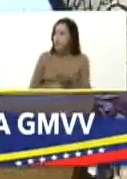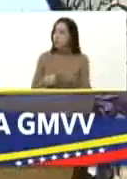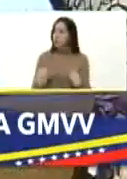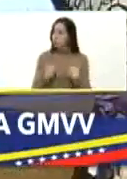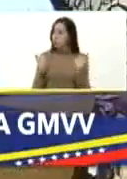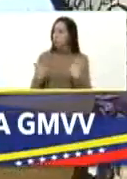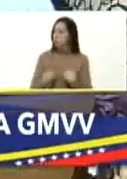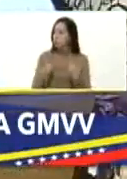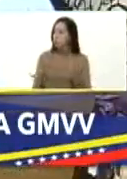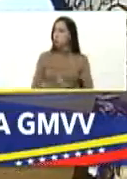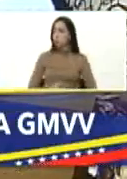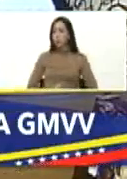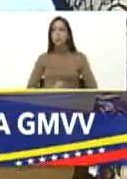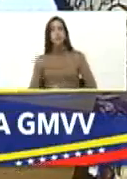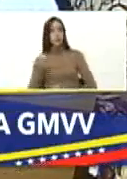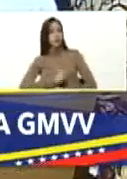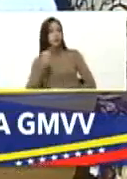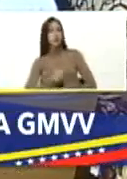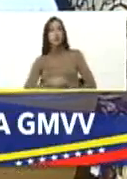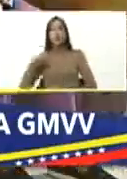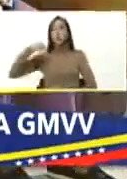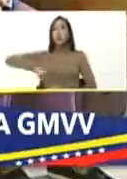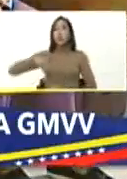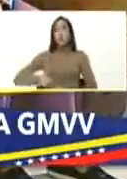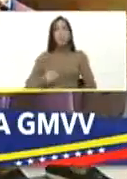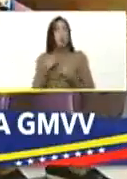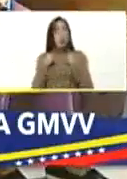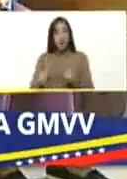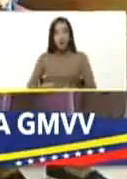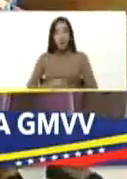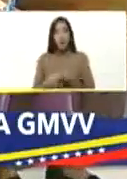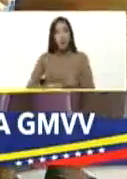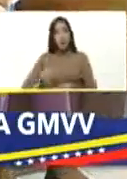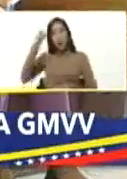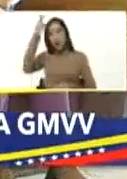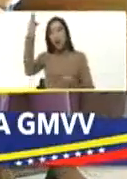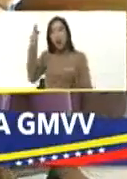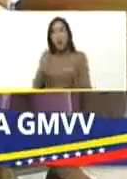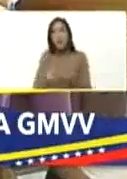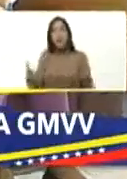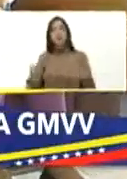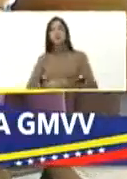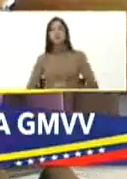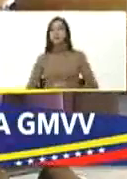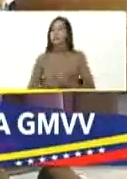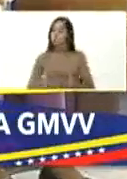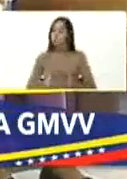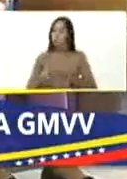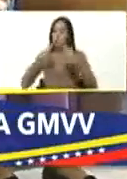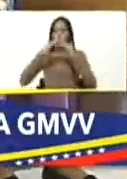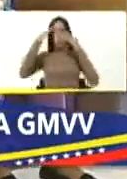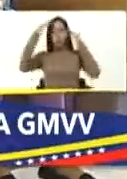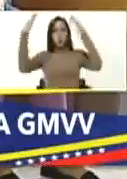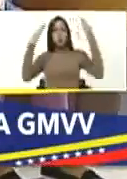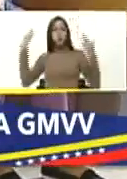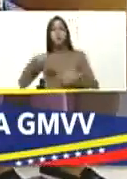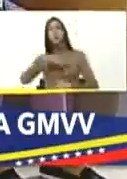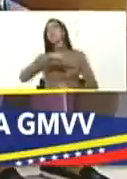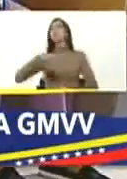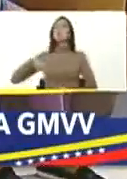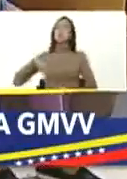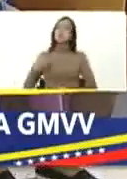¿eh? Resistiendo, pero nunca he perdido la fe y nunca la perdí de que yo iba a obtener mi hogar. ¿Verdad? Nosotros lo